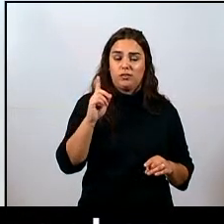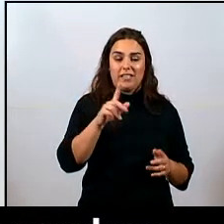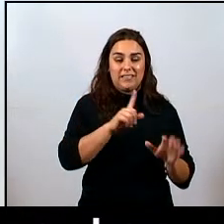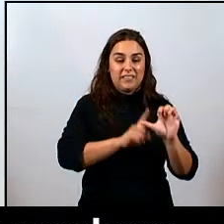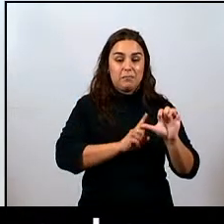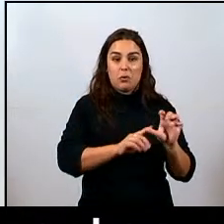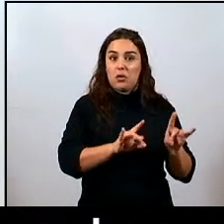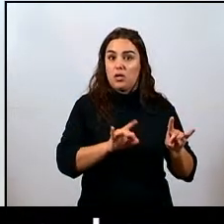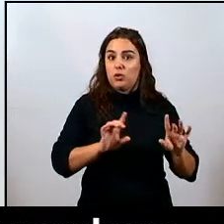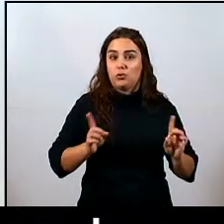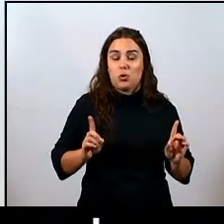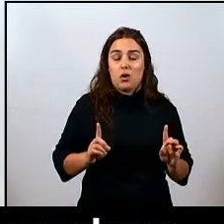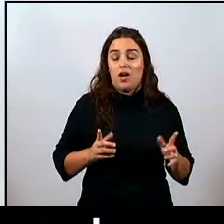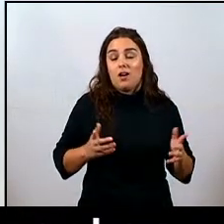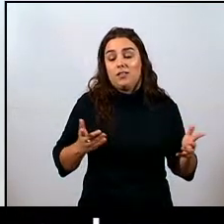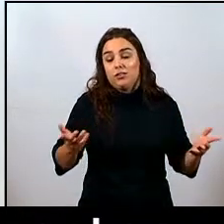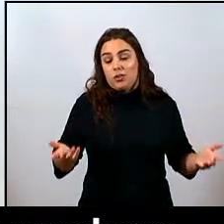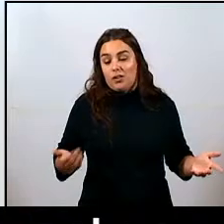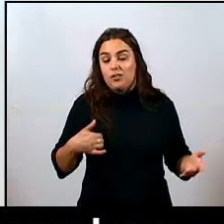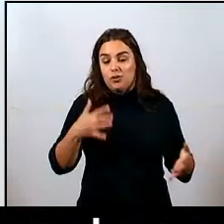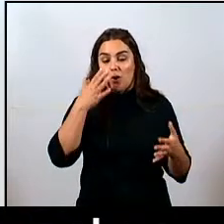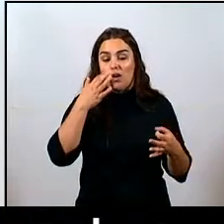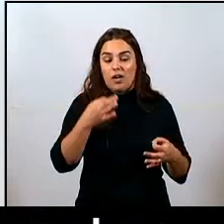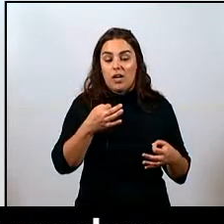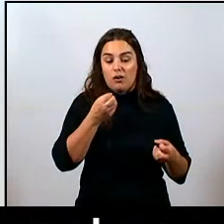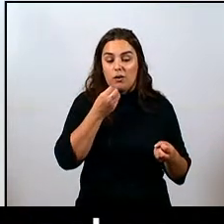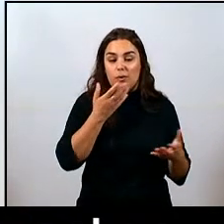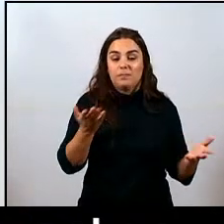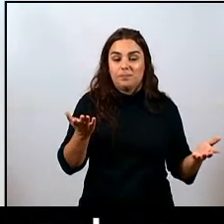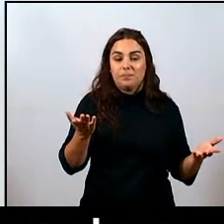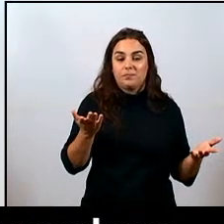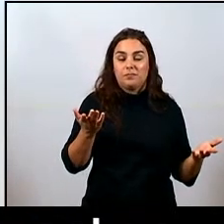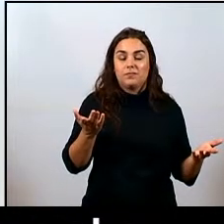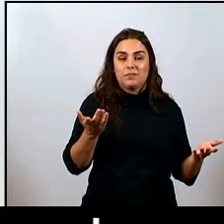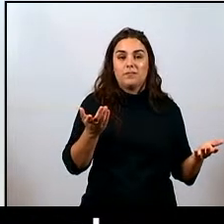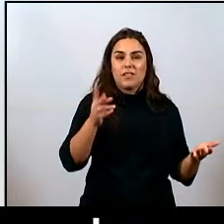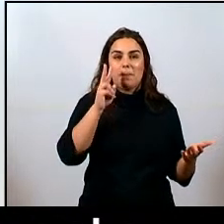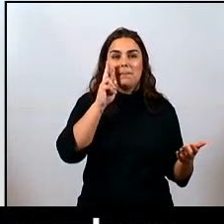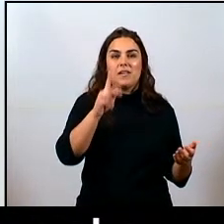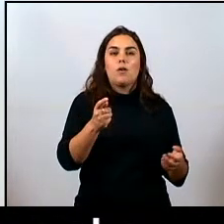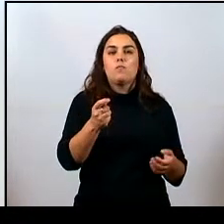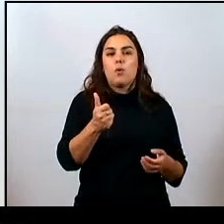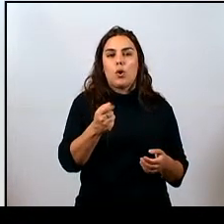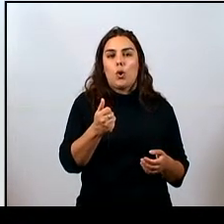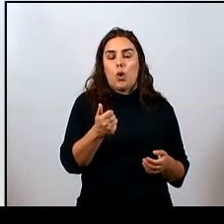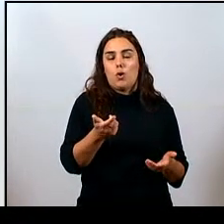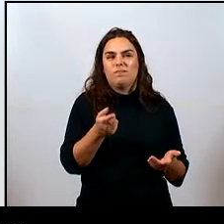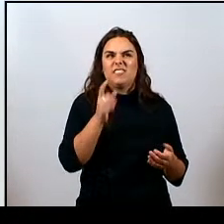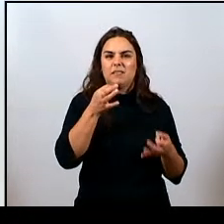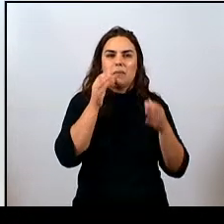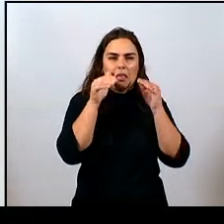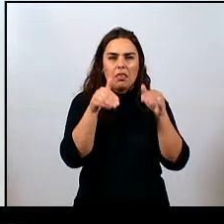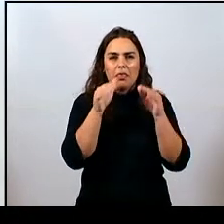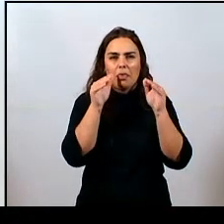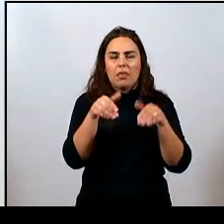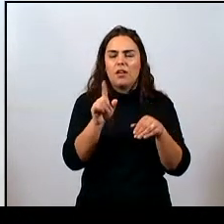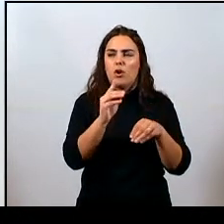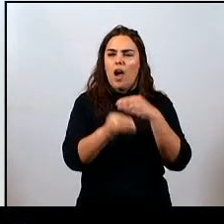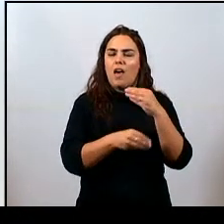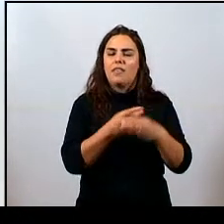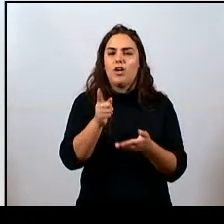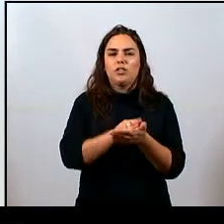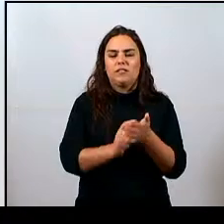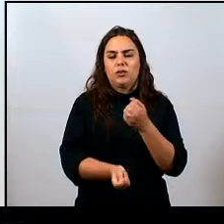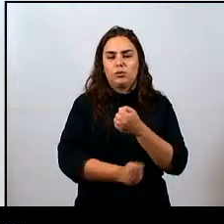los ha tocado y, por tanto, yo creo que, mirar siempre al pequeñito, pues me parece volver a hacernos trampas